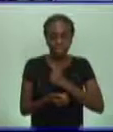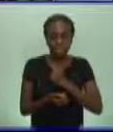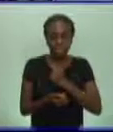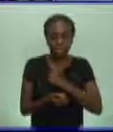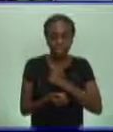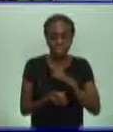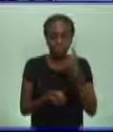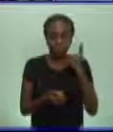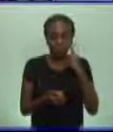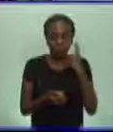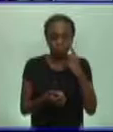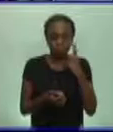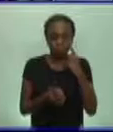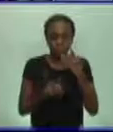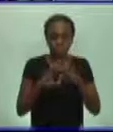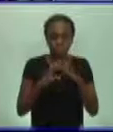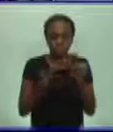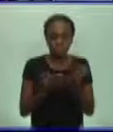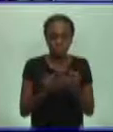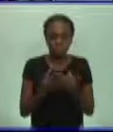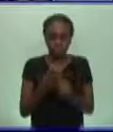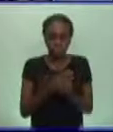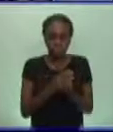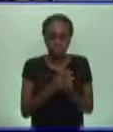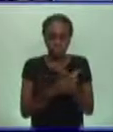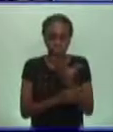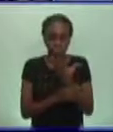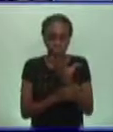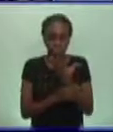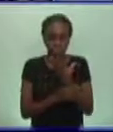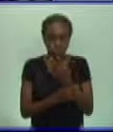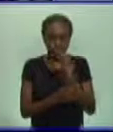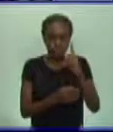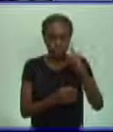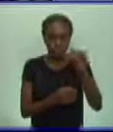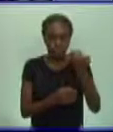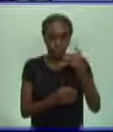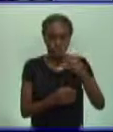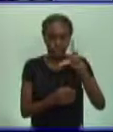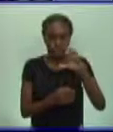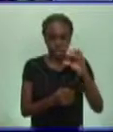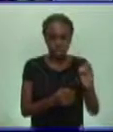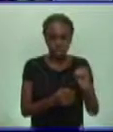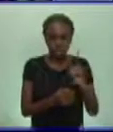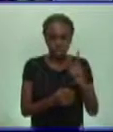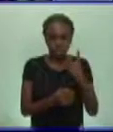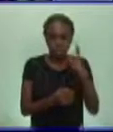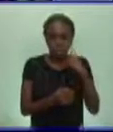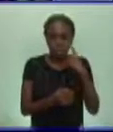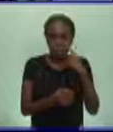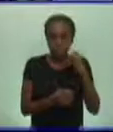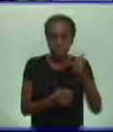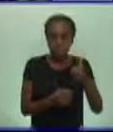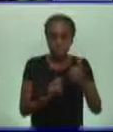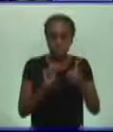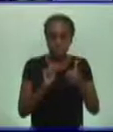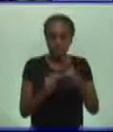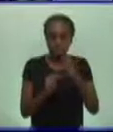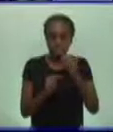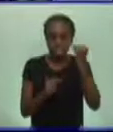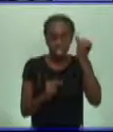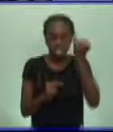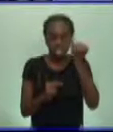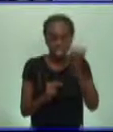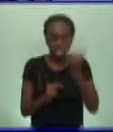que observen el tipo de tallo de esta planta. Fíjense que es un tallo delgado.